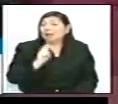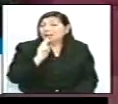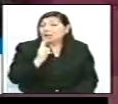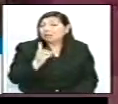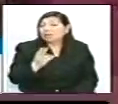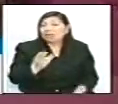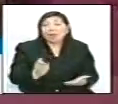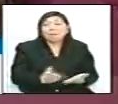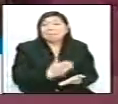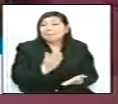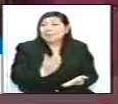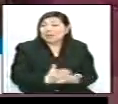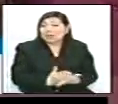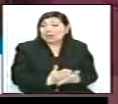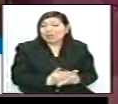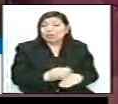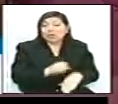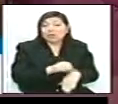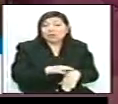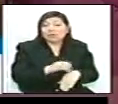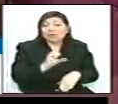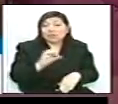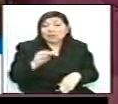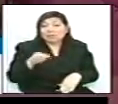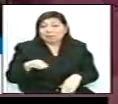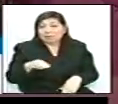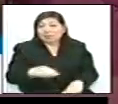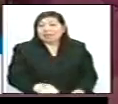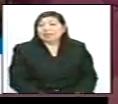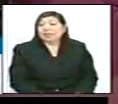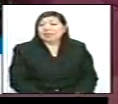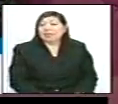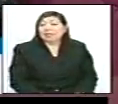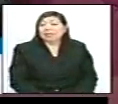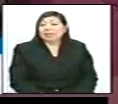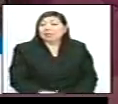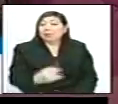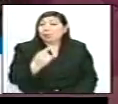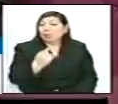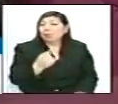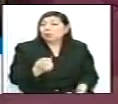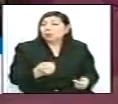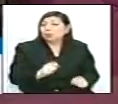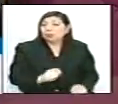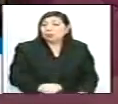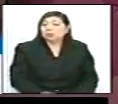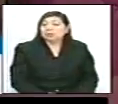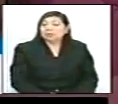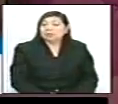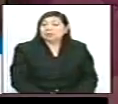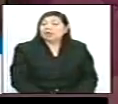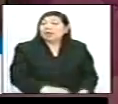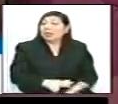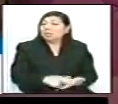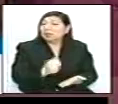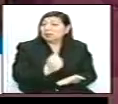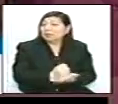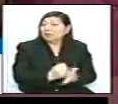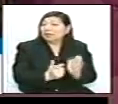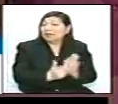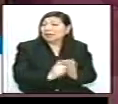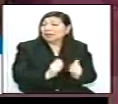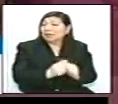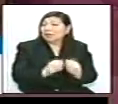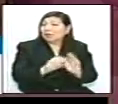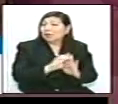resolvamos la crisis del Consejo Nacional de la Magistratura, declaramos emergencia, suspendimos, aprobamos leyes, aprobamos